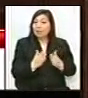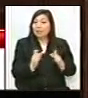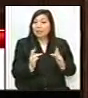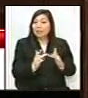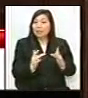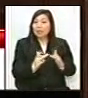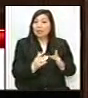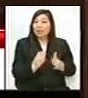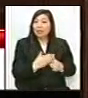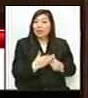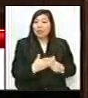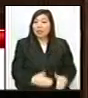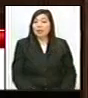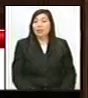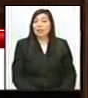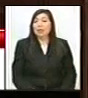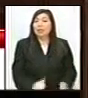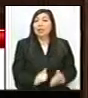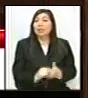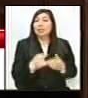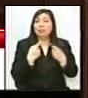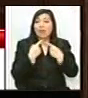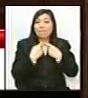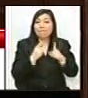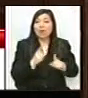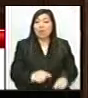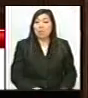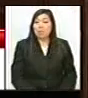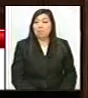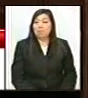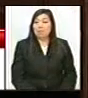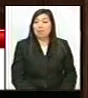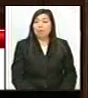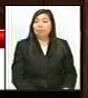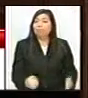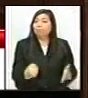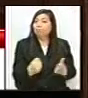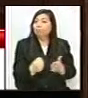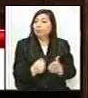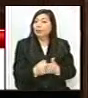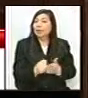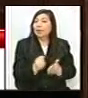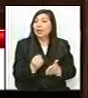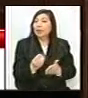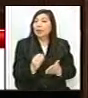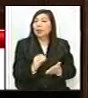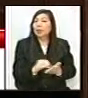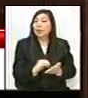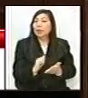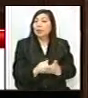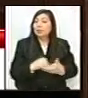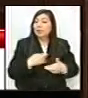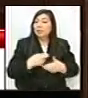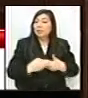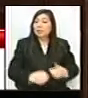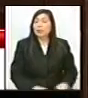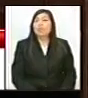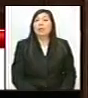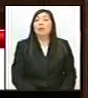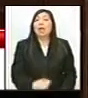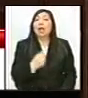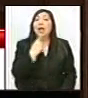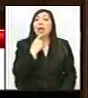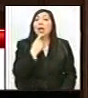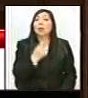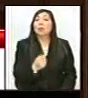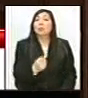identidad entre los hechos de los que se informa al imputado y aquellos por los que se procesa, acusa